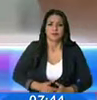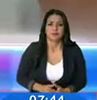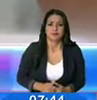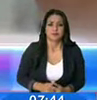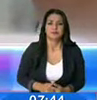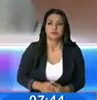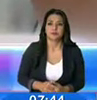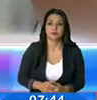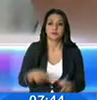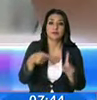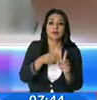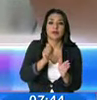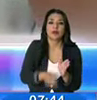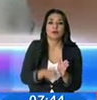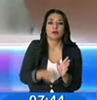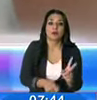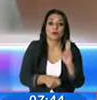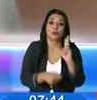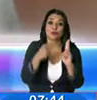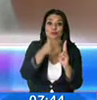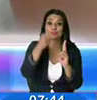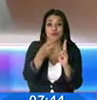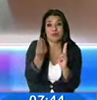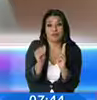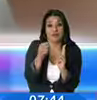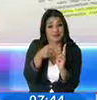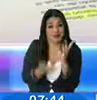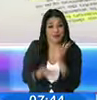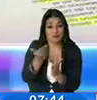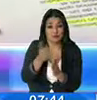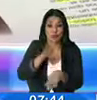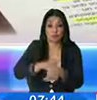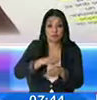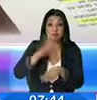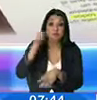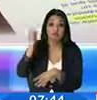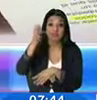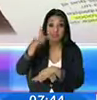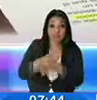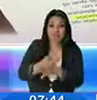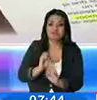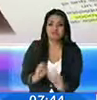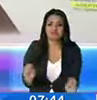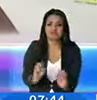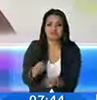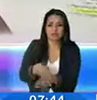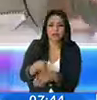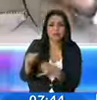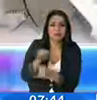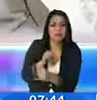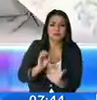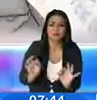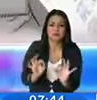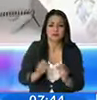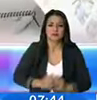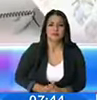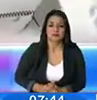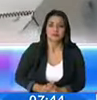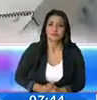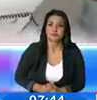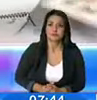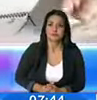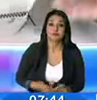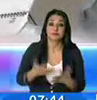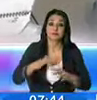Wilson Velasteguí, abogado de dos de los implicados, ratificó que no existiría video alguno del que se ha estado hablando sobre la supuesta violación. Señaló que dentro